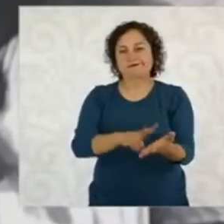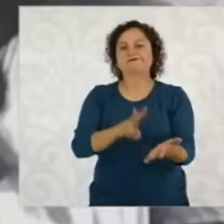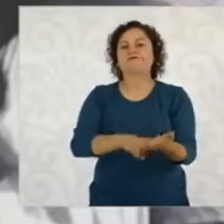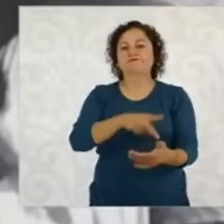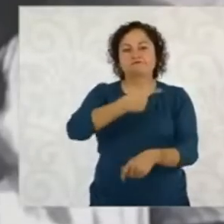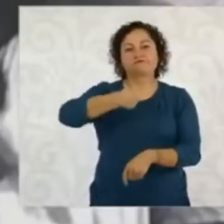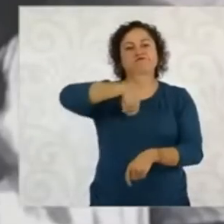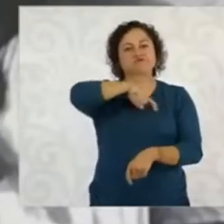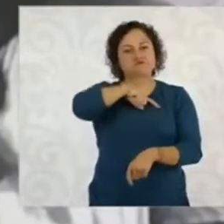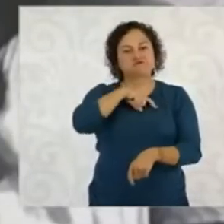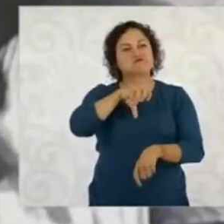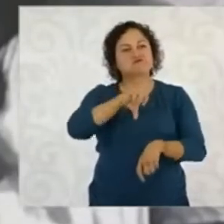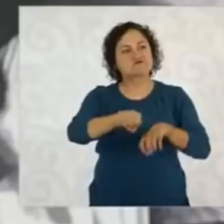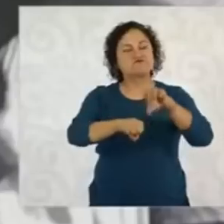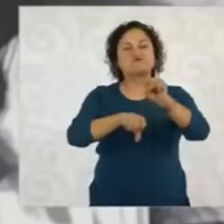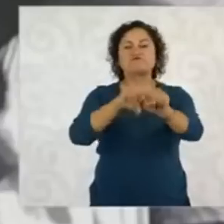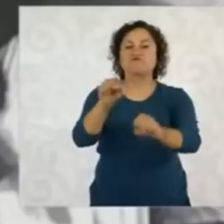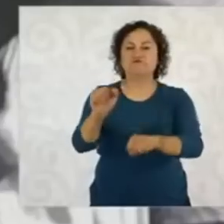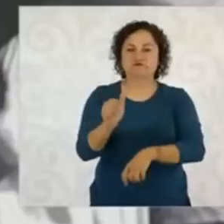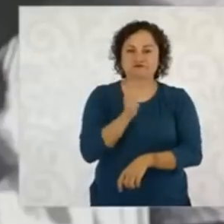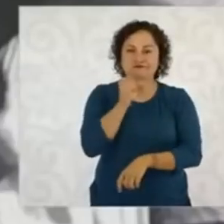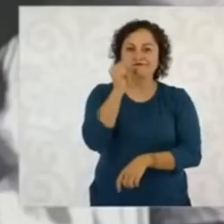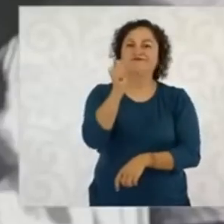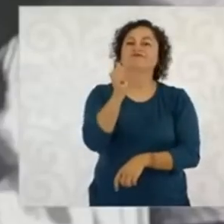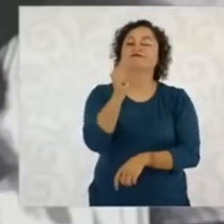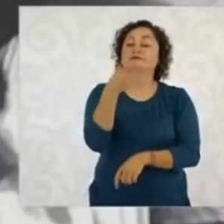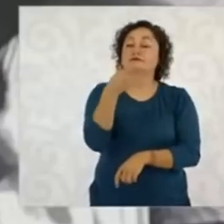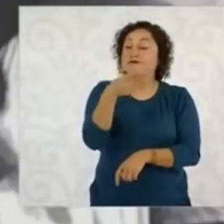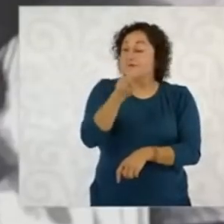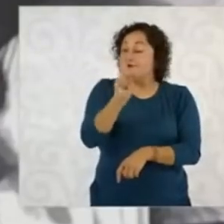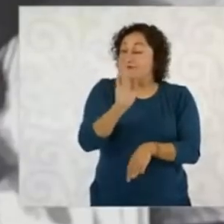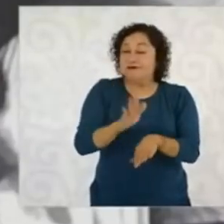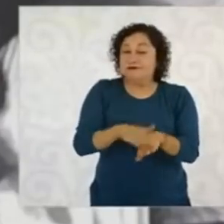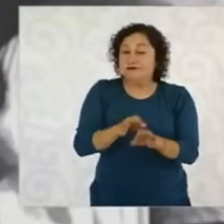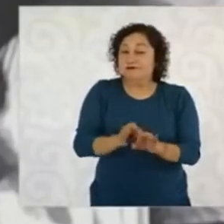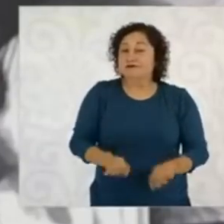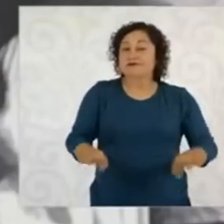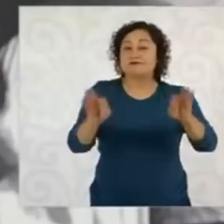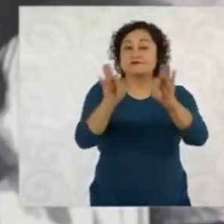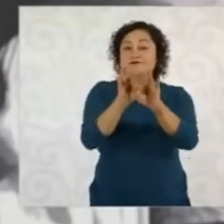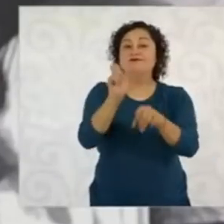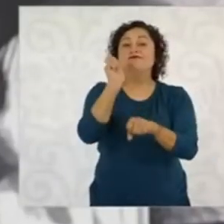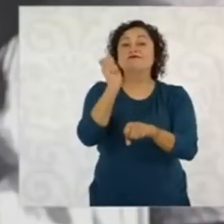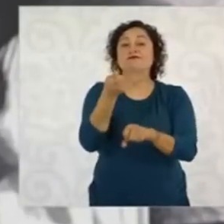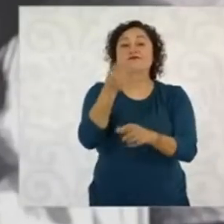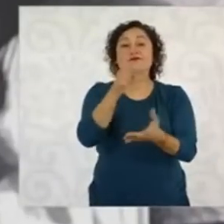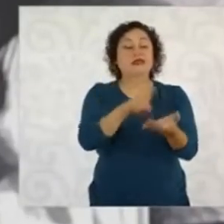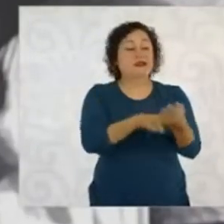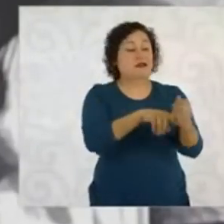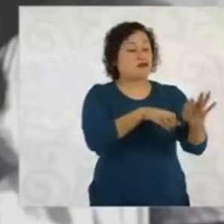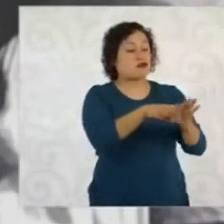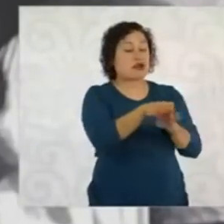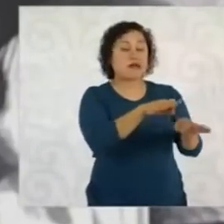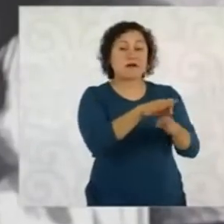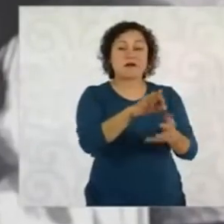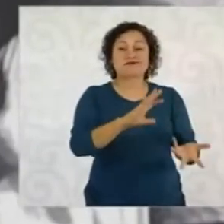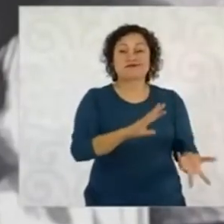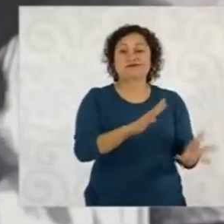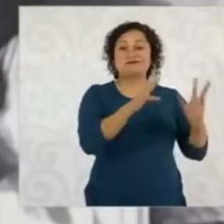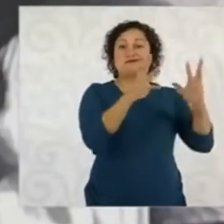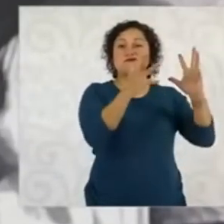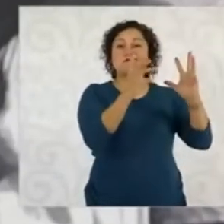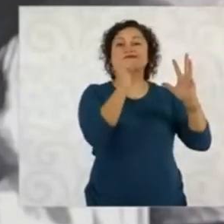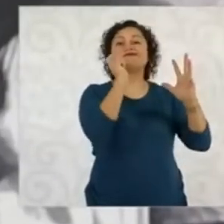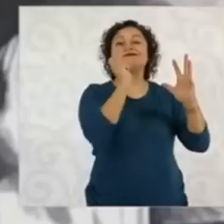ella, pero sobre todo combatir la violencia laboral en el tema de la tasa